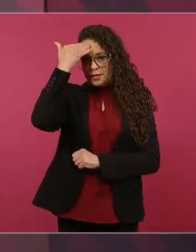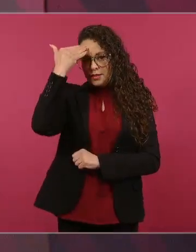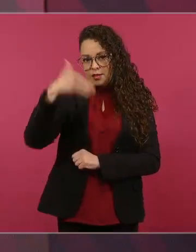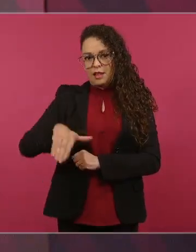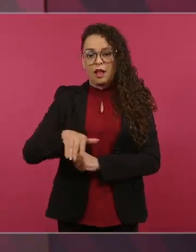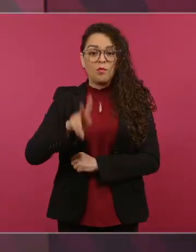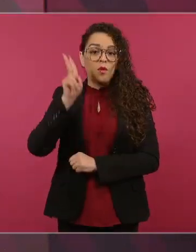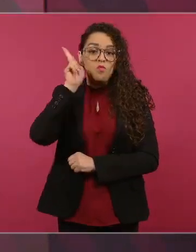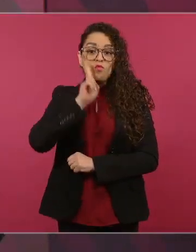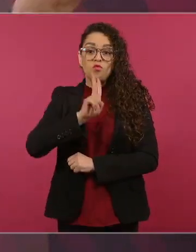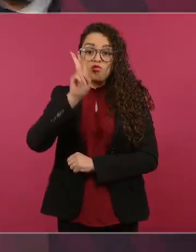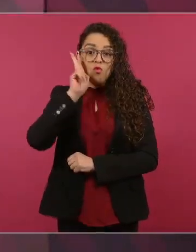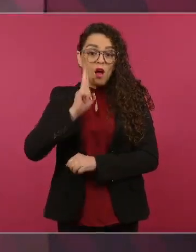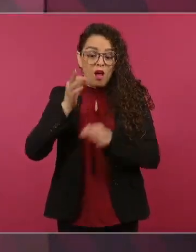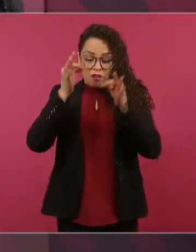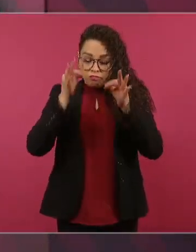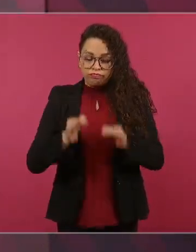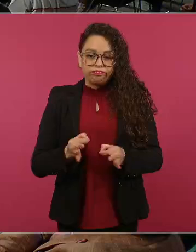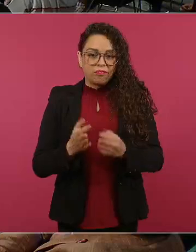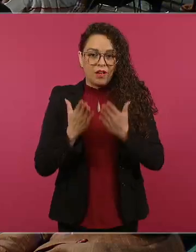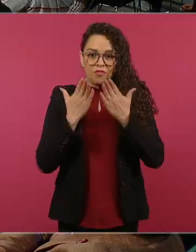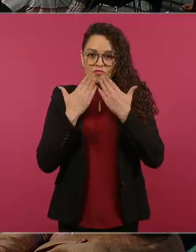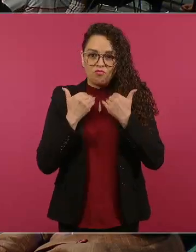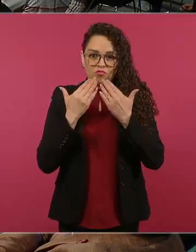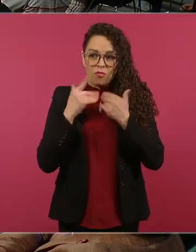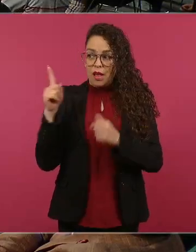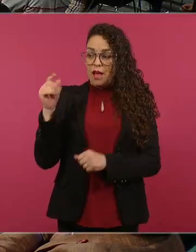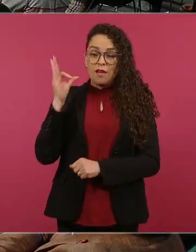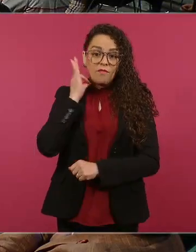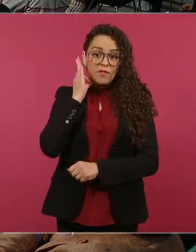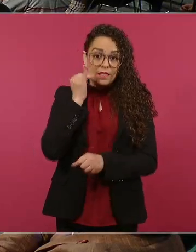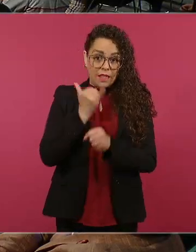elementos. Lo revisó la fiscalía.